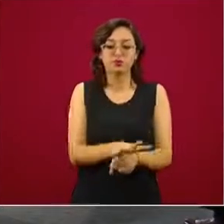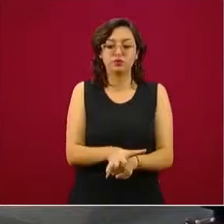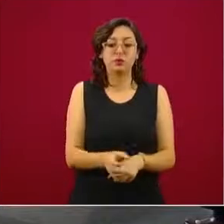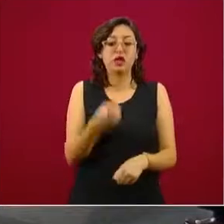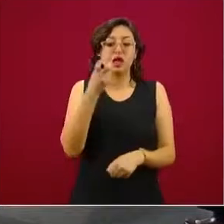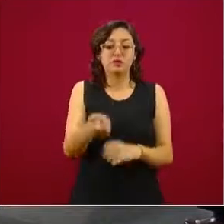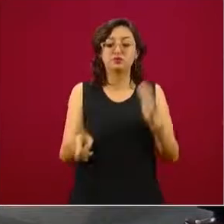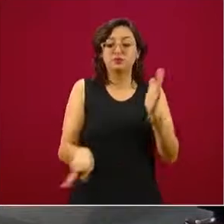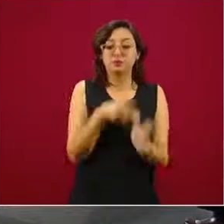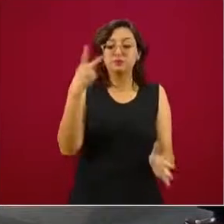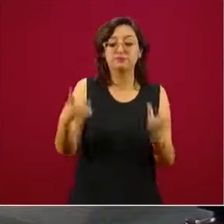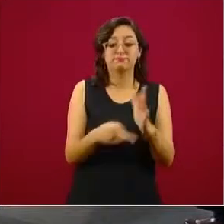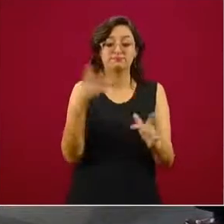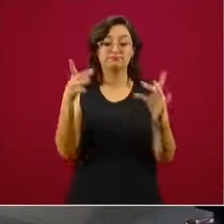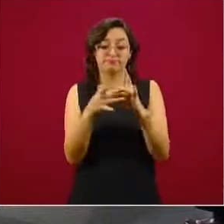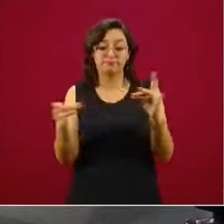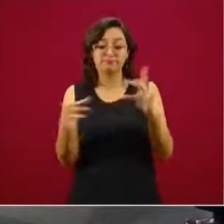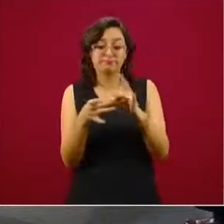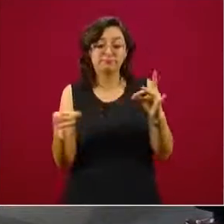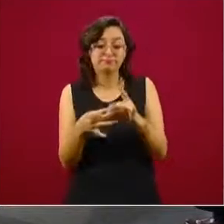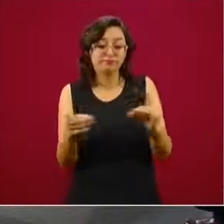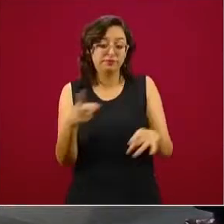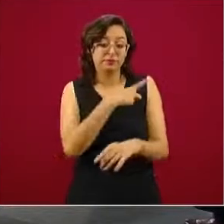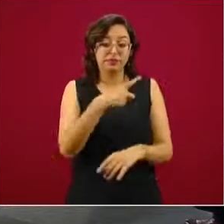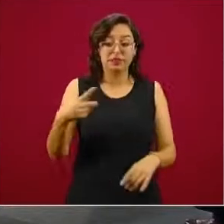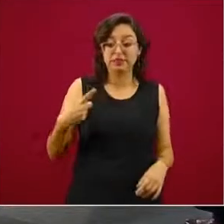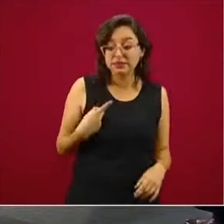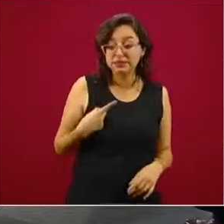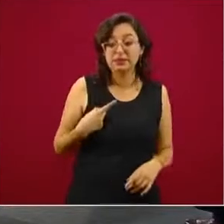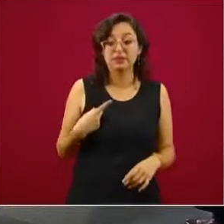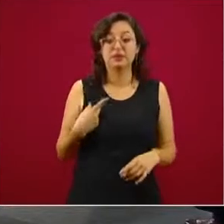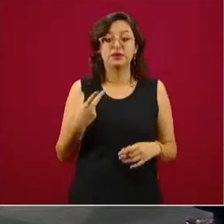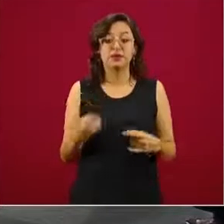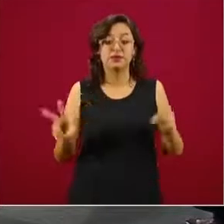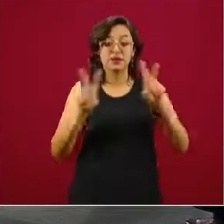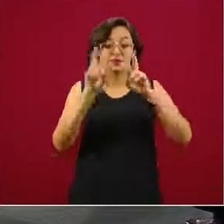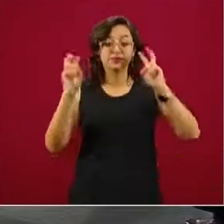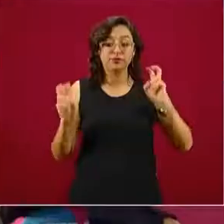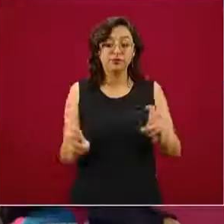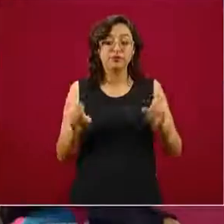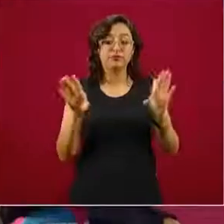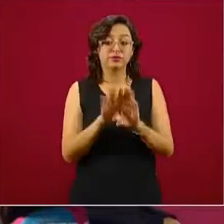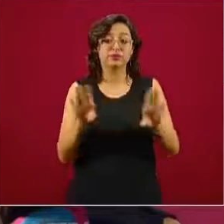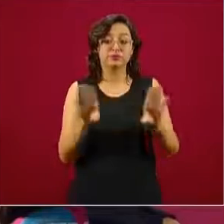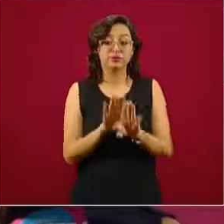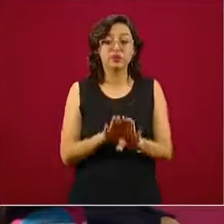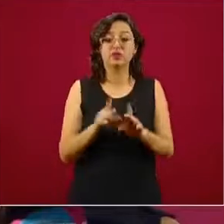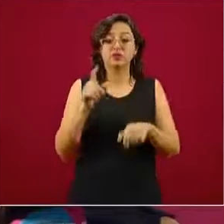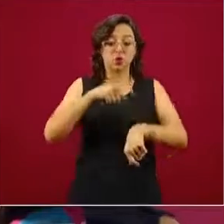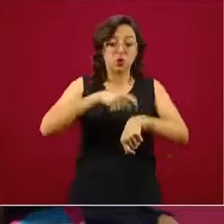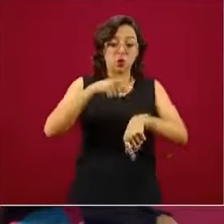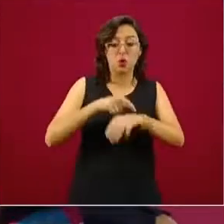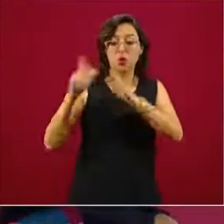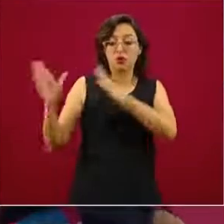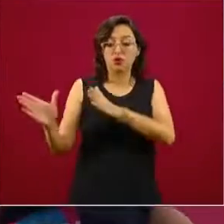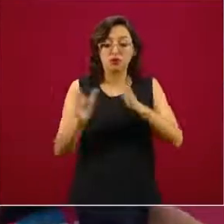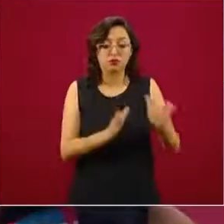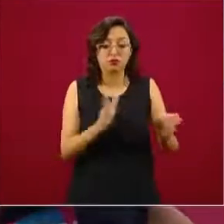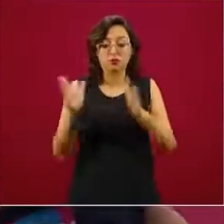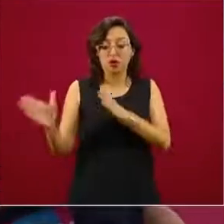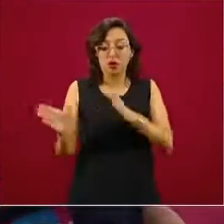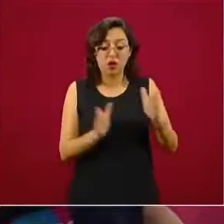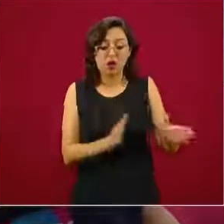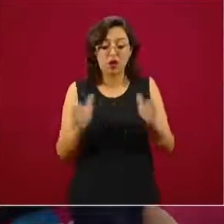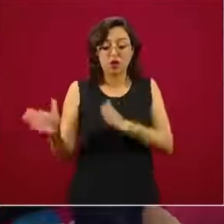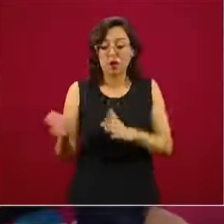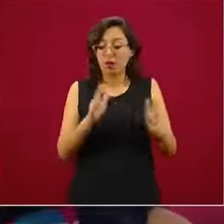esto hay mucho que decir. Hay mucho que decir sobre horarios escalonados, sobre usos de equipos de protección personal, sobre promoción